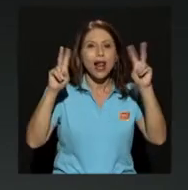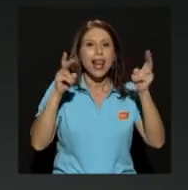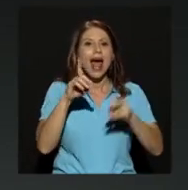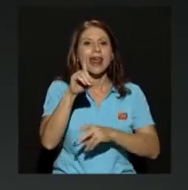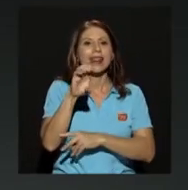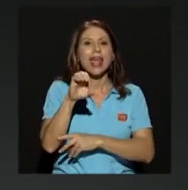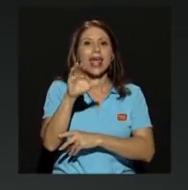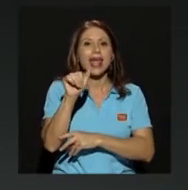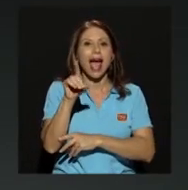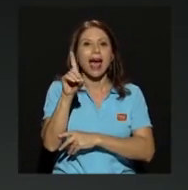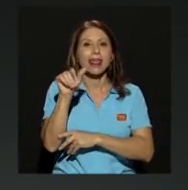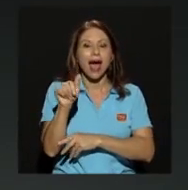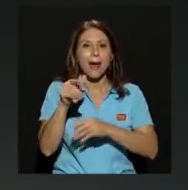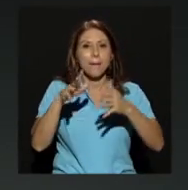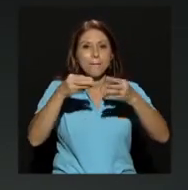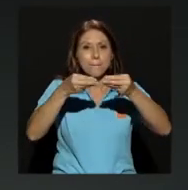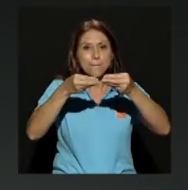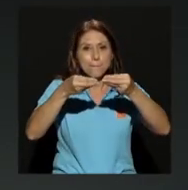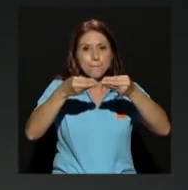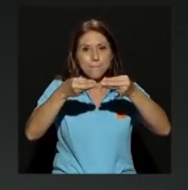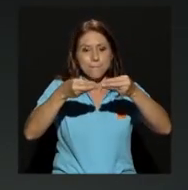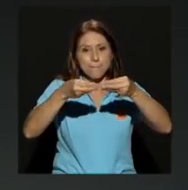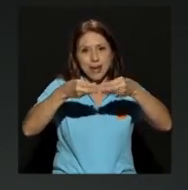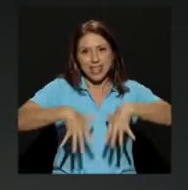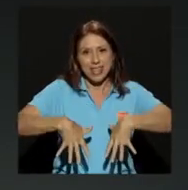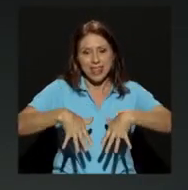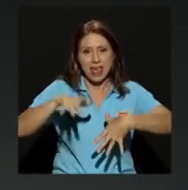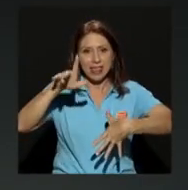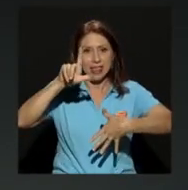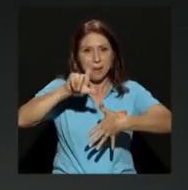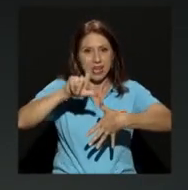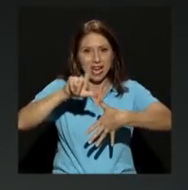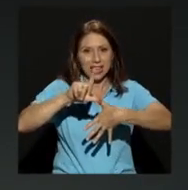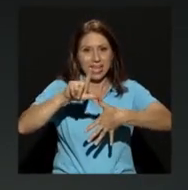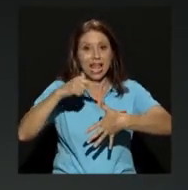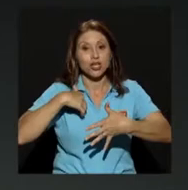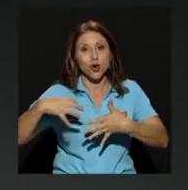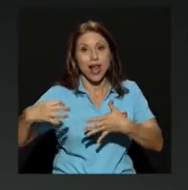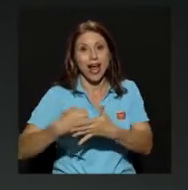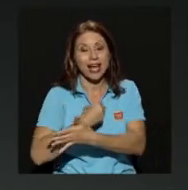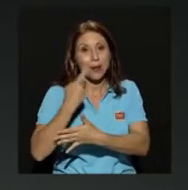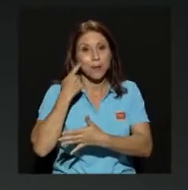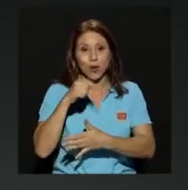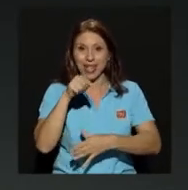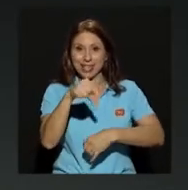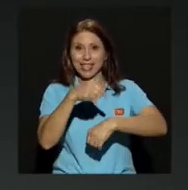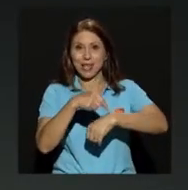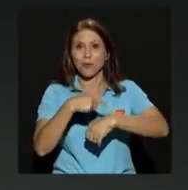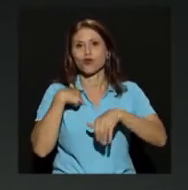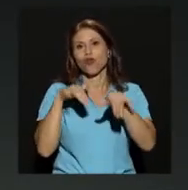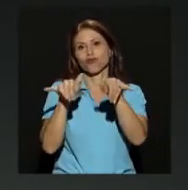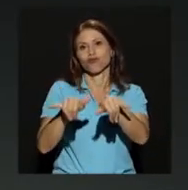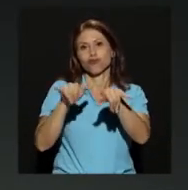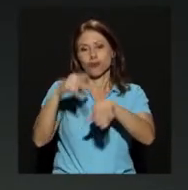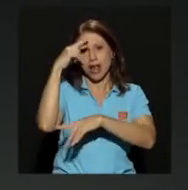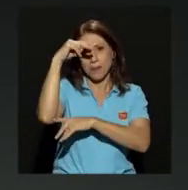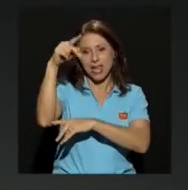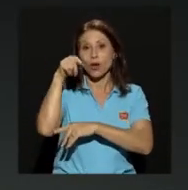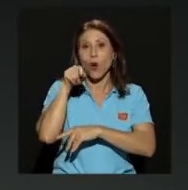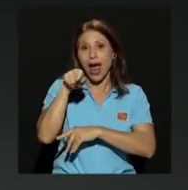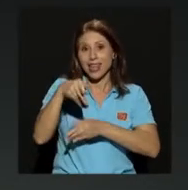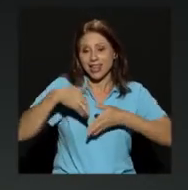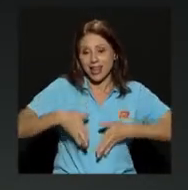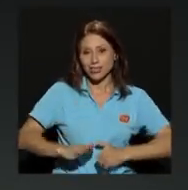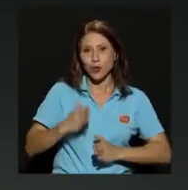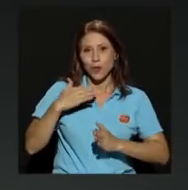tiene y que yo la gane porque toda ella estuvo en méxico donde nació mi hija y donde pasaron muchas cosas muy lindas